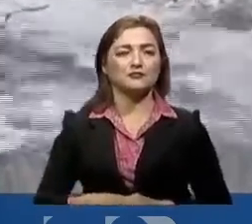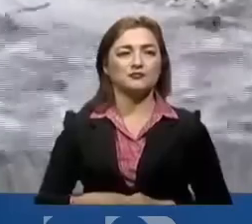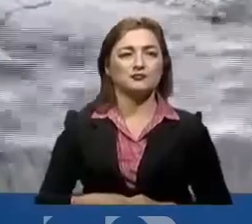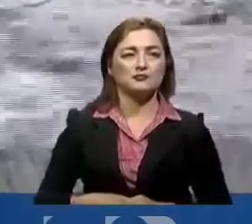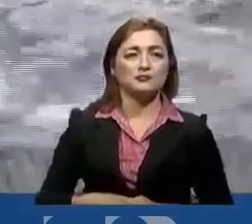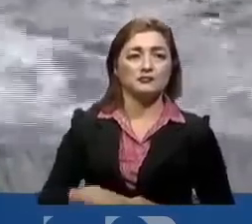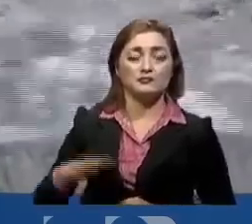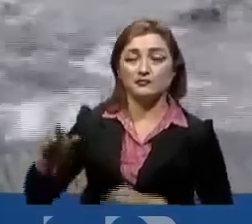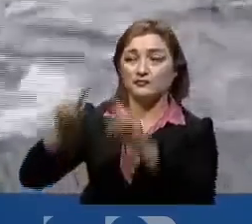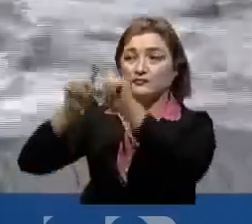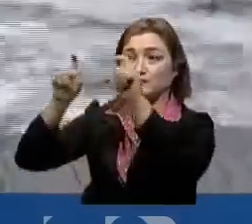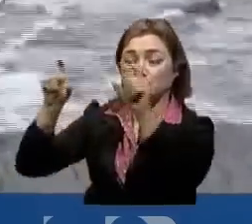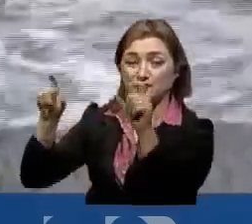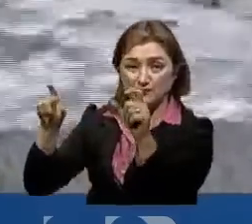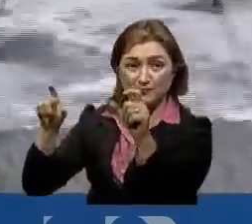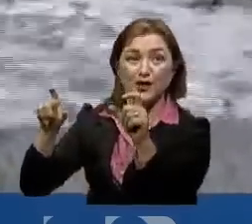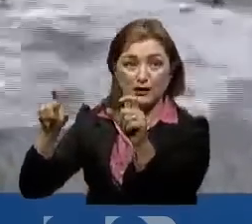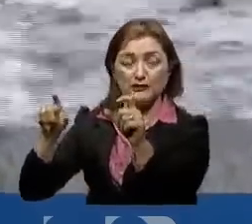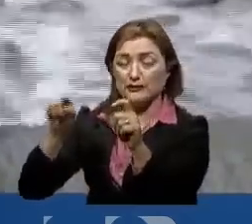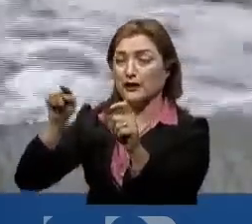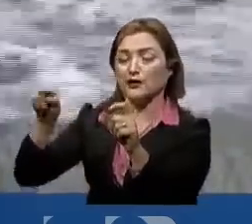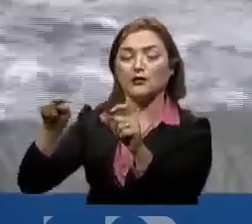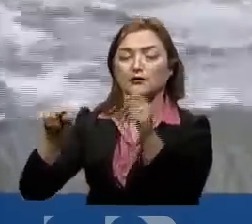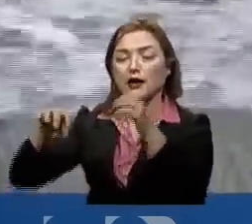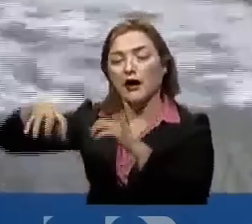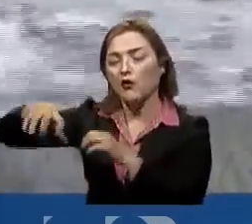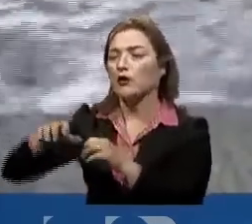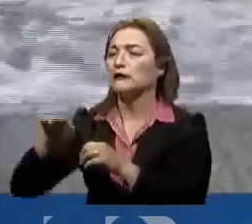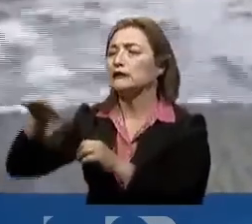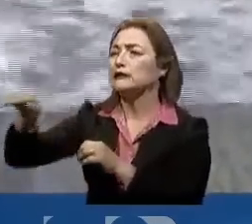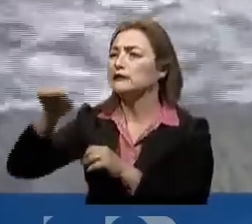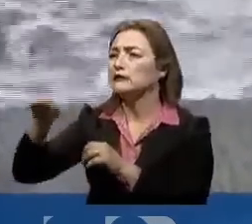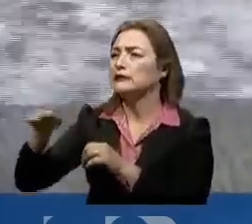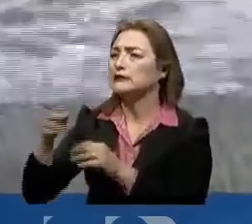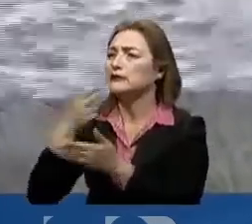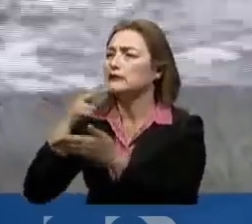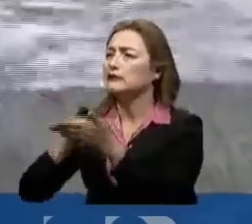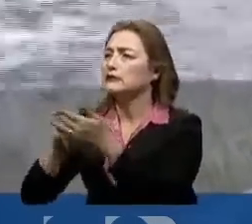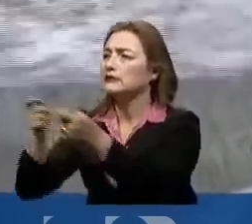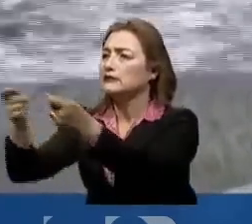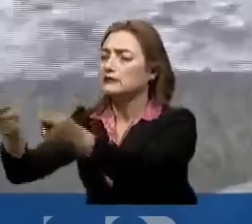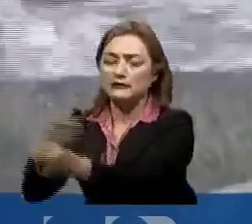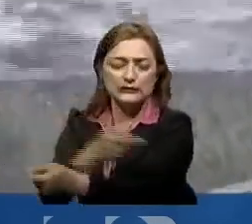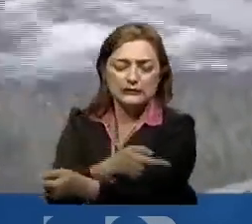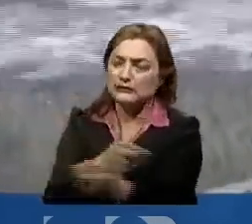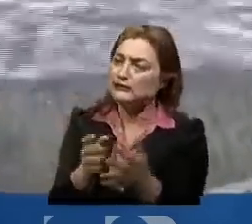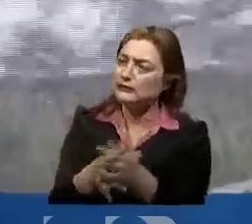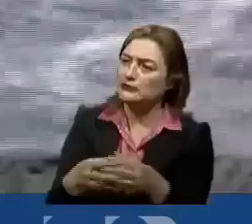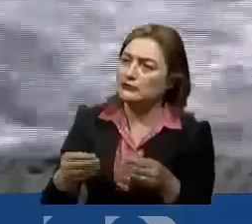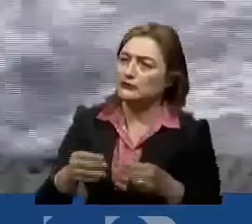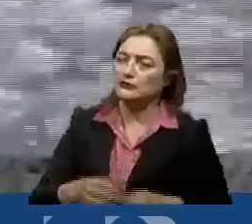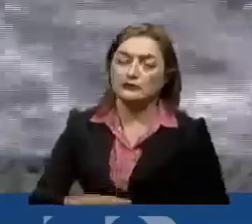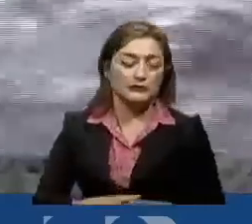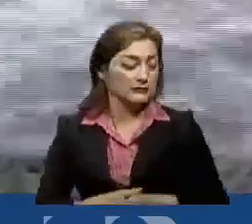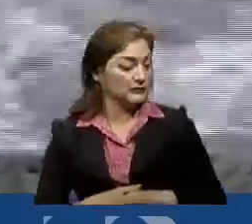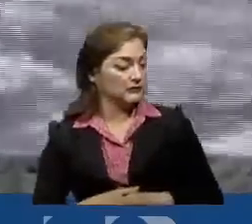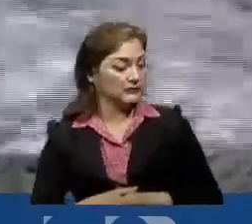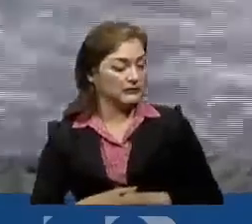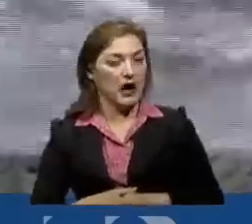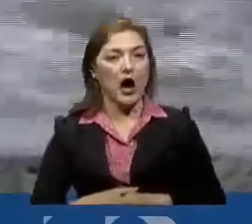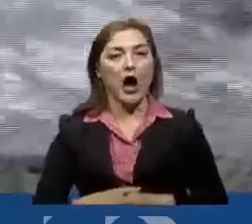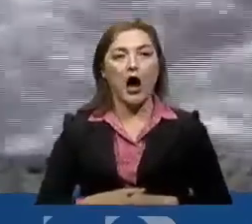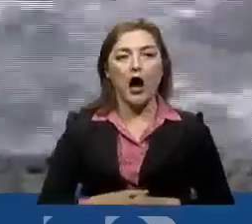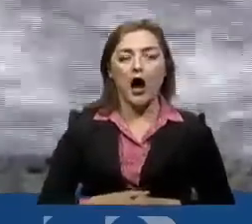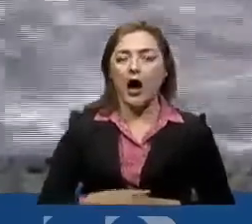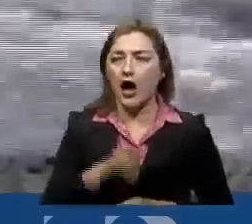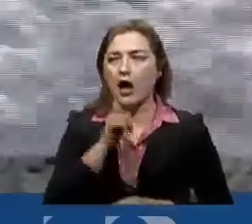debida reparación como gobierno parroquial, venimos solicitando, sin embargo, el EMAPS lo que ha hecho es mitigar el impacto visual que genera ante